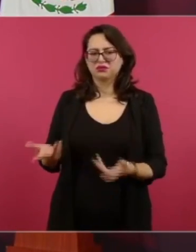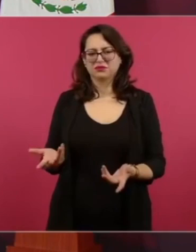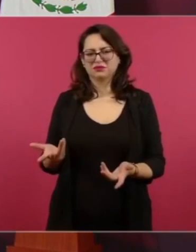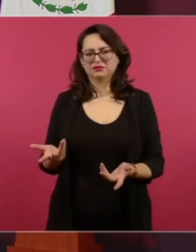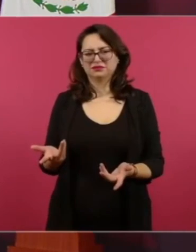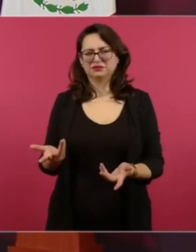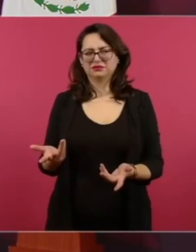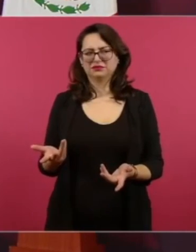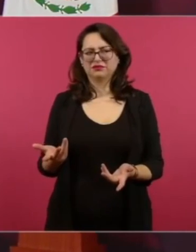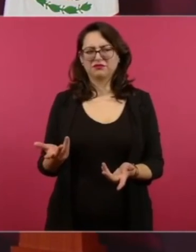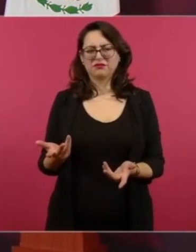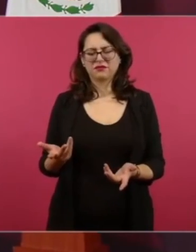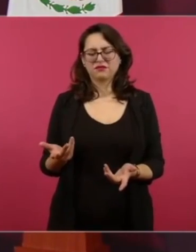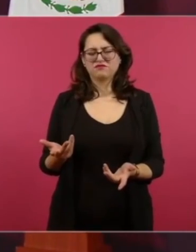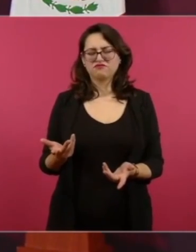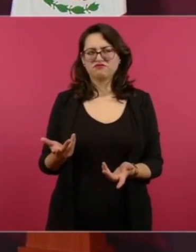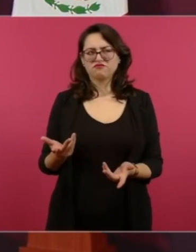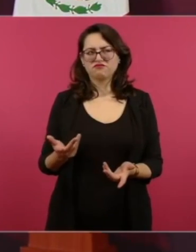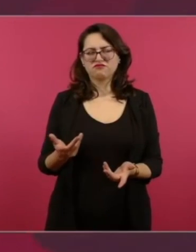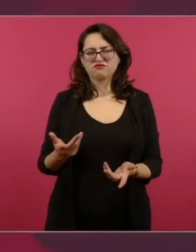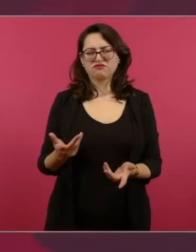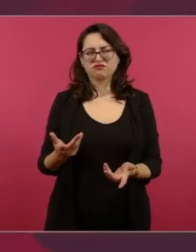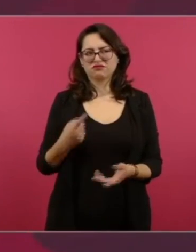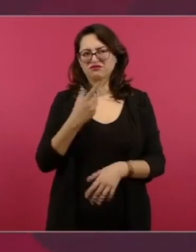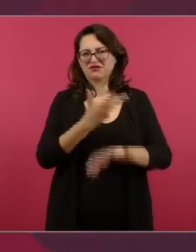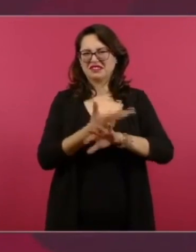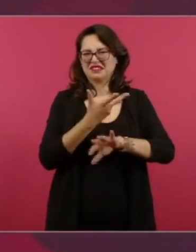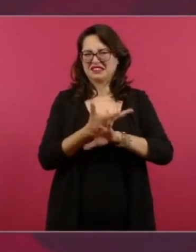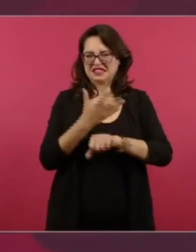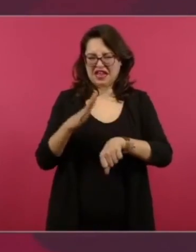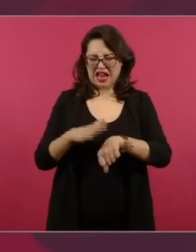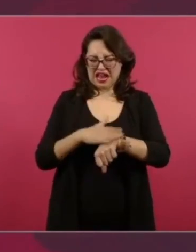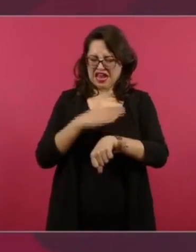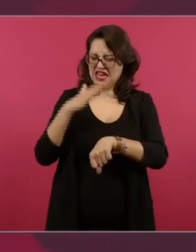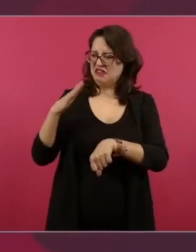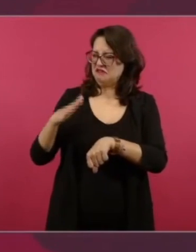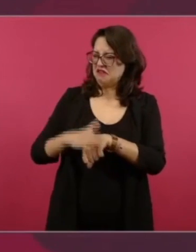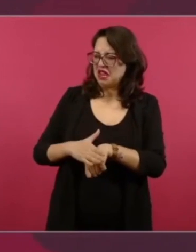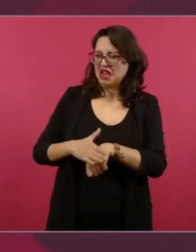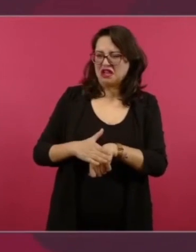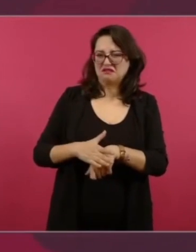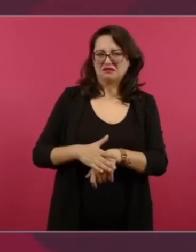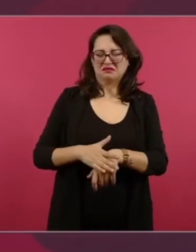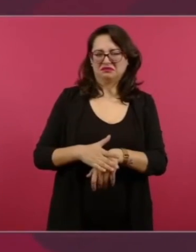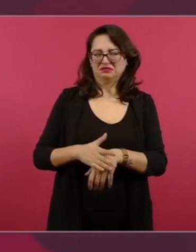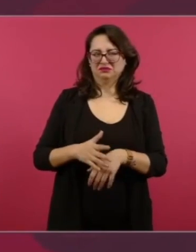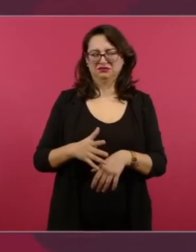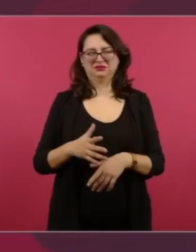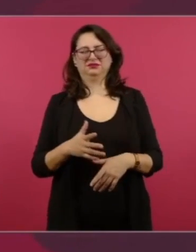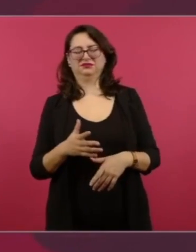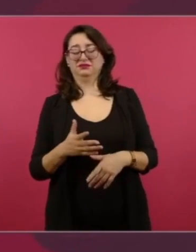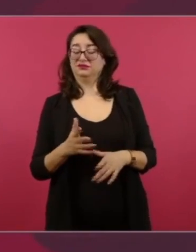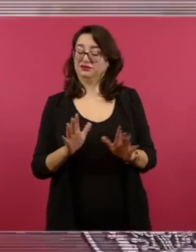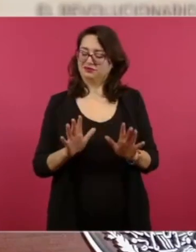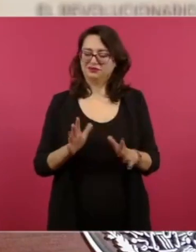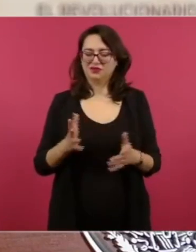arbitrariamente, porque no tienen por qué meterse en decisiones que corresponden a otros